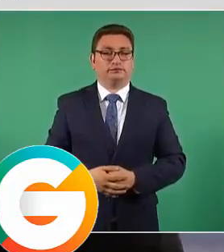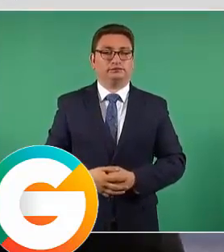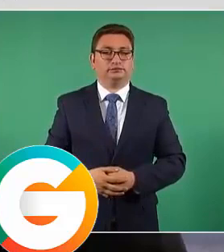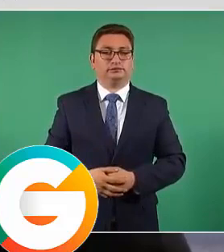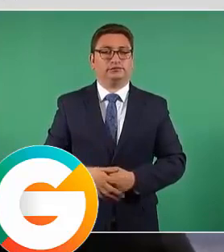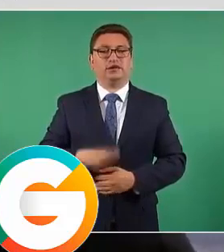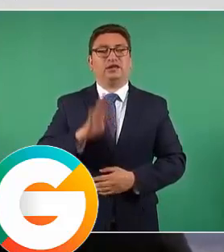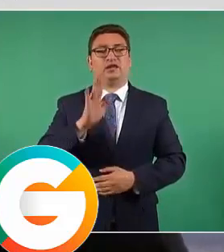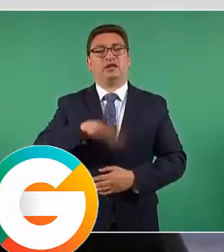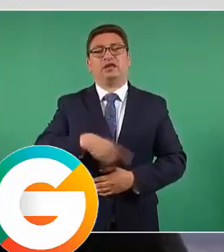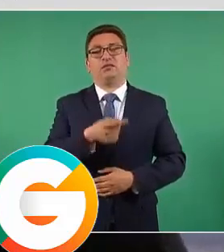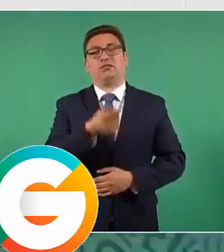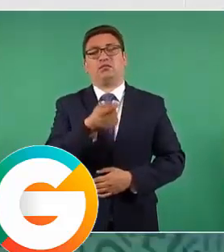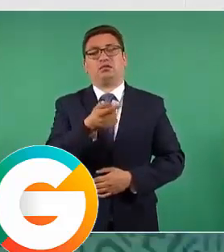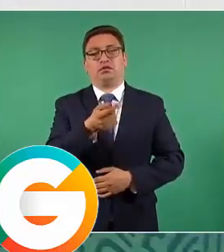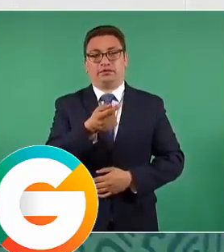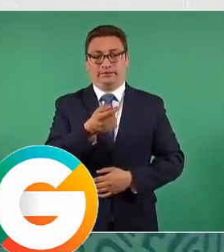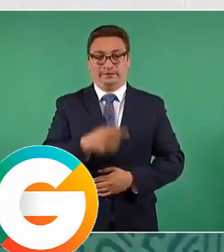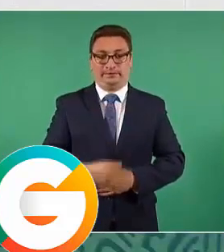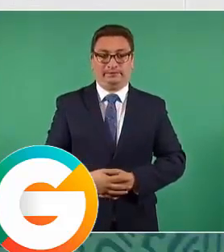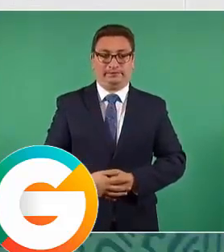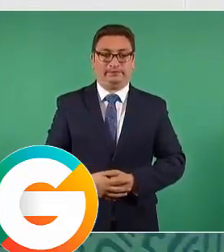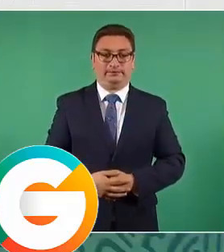no es nada.